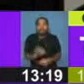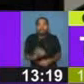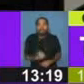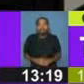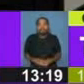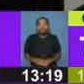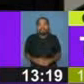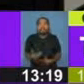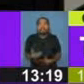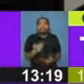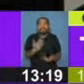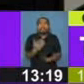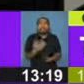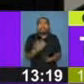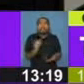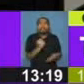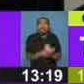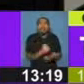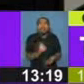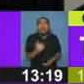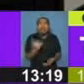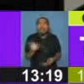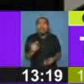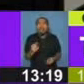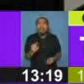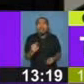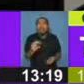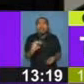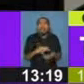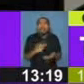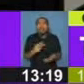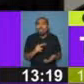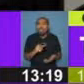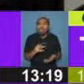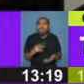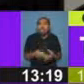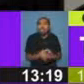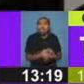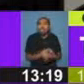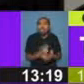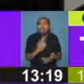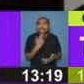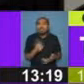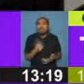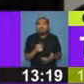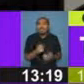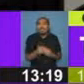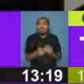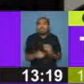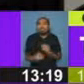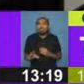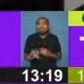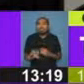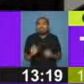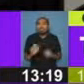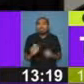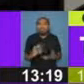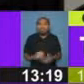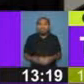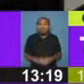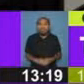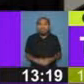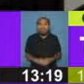doble entrada un un medidor de doble entrada es decir que de entrada y salida Así que se le está vendiendo a